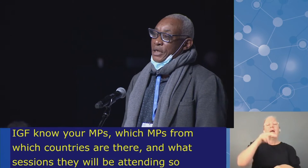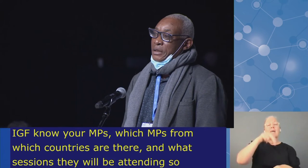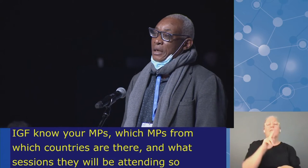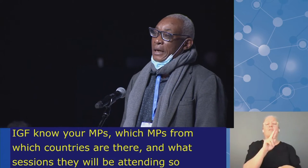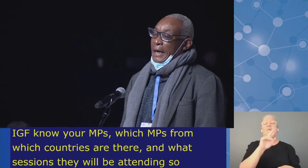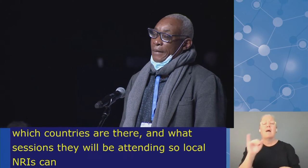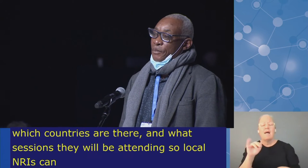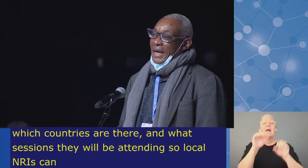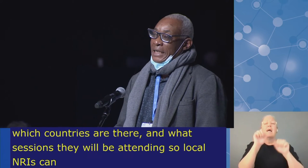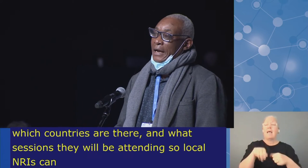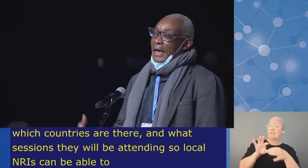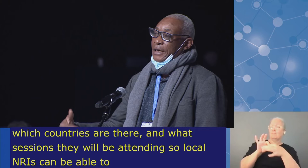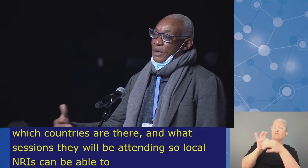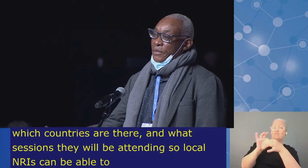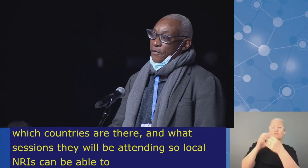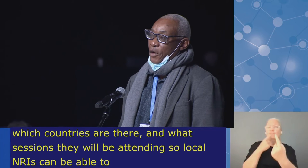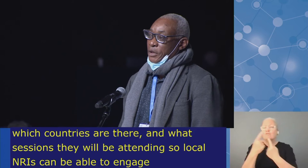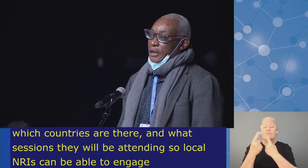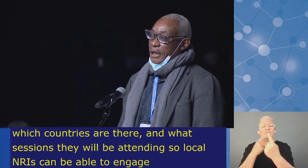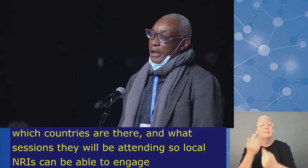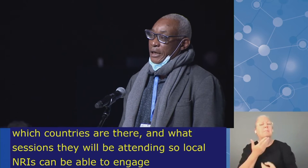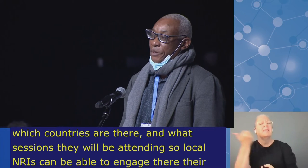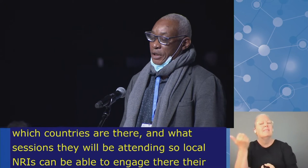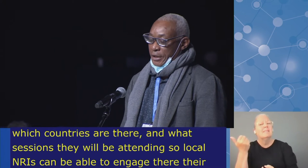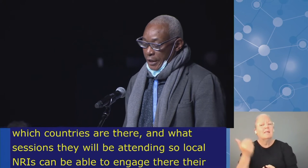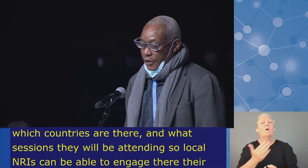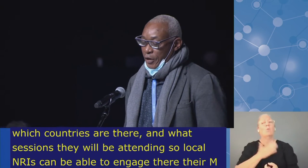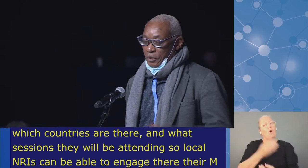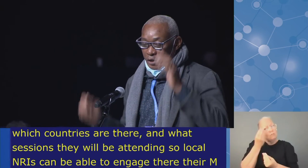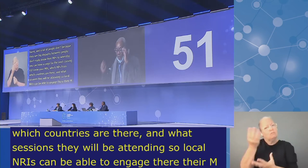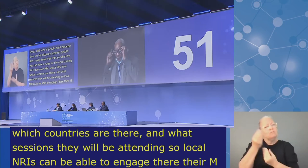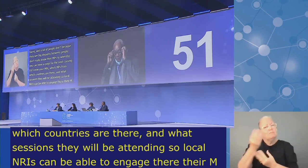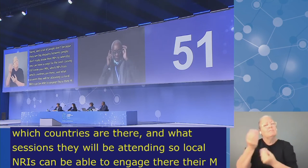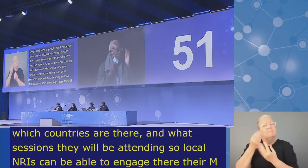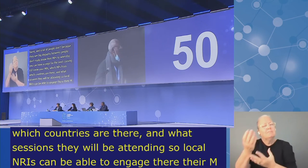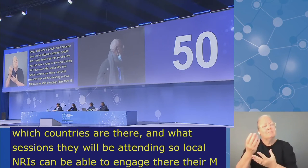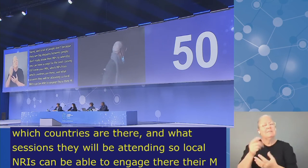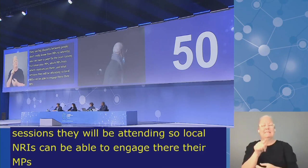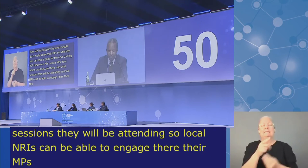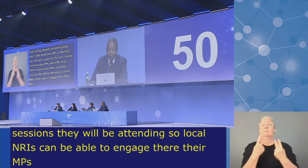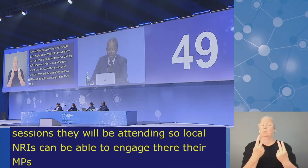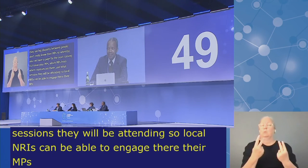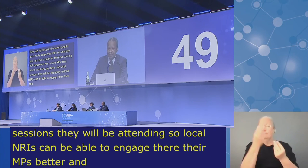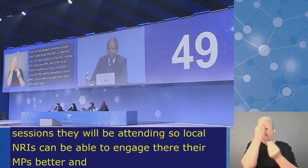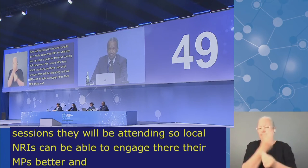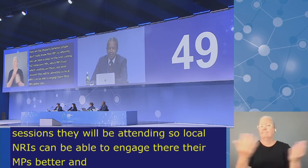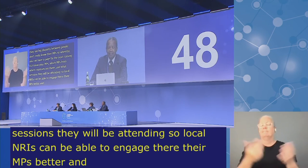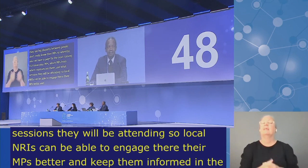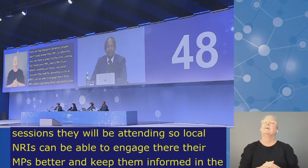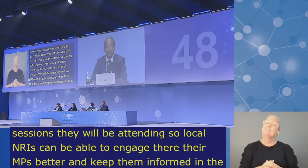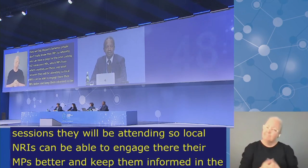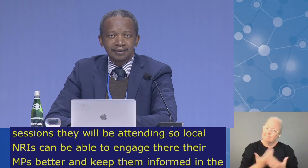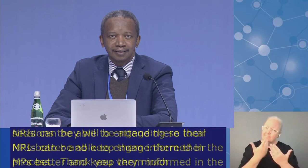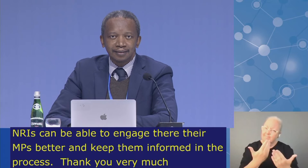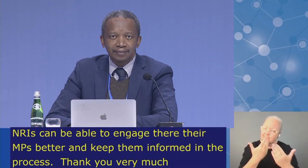a poner en contacto a las personas interesadas en varios asuntos con los parlamentarios